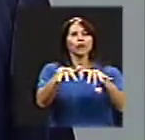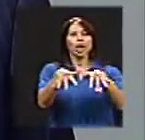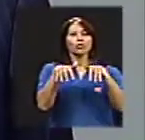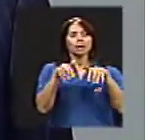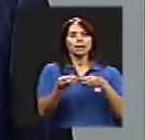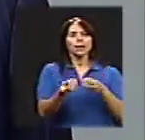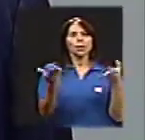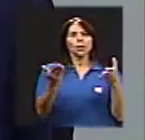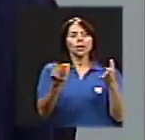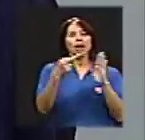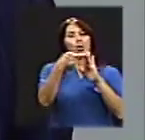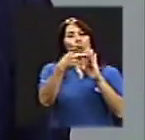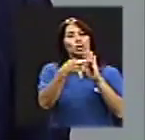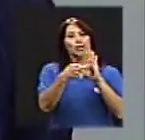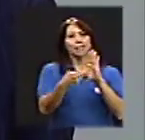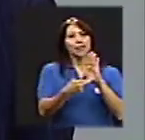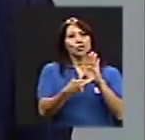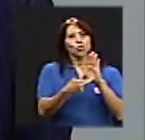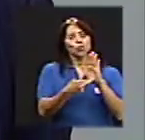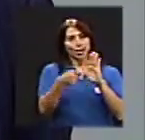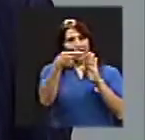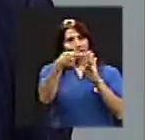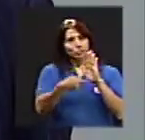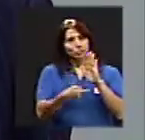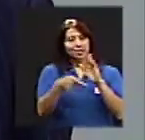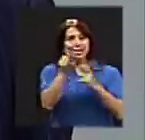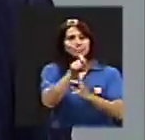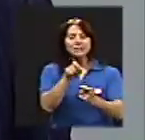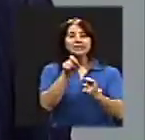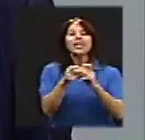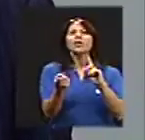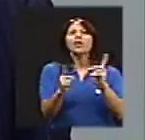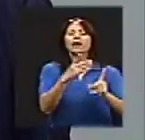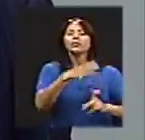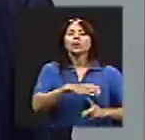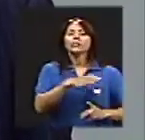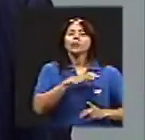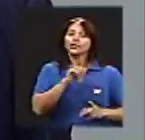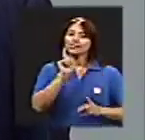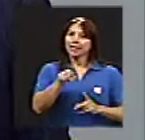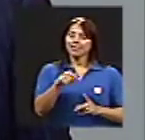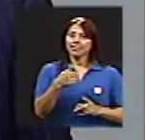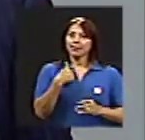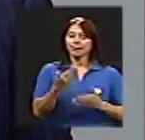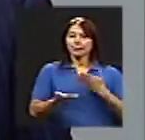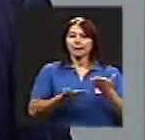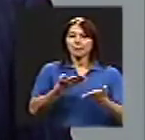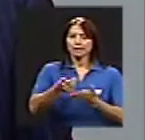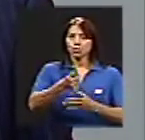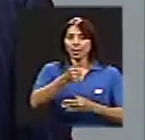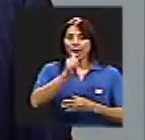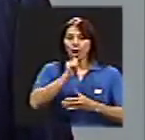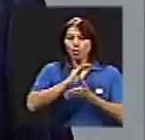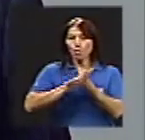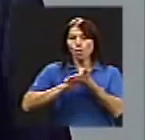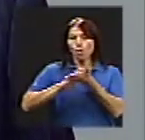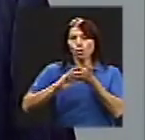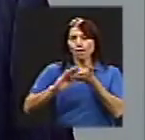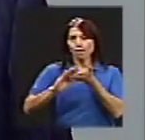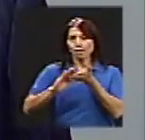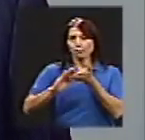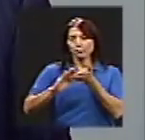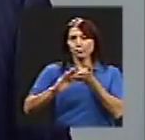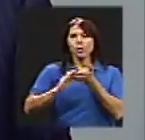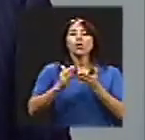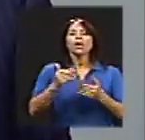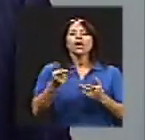un reglamento en donde se especifican todas las condiciones que debe tener el servicio de agua potable, cuándo es